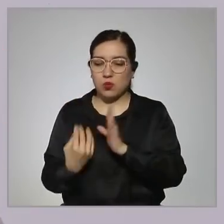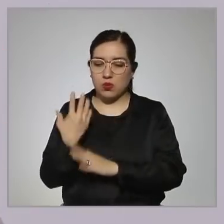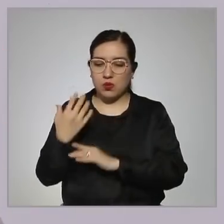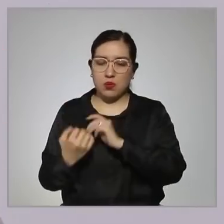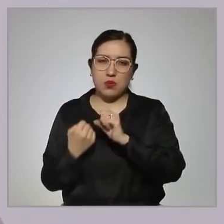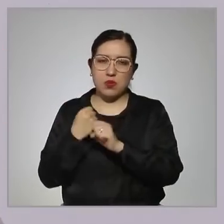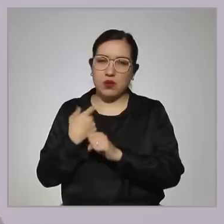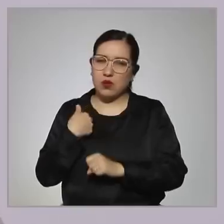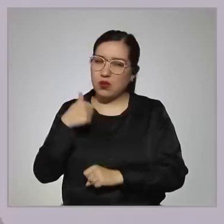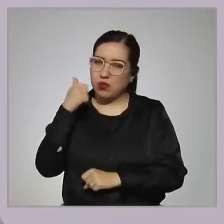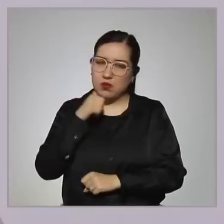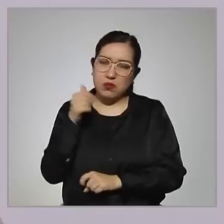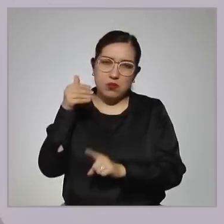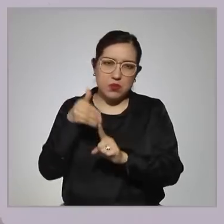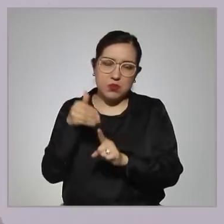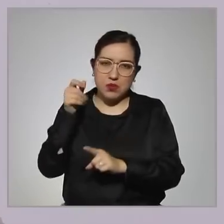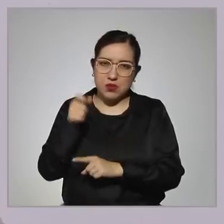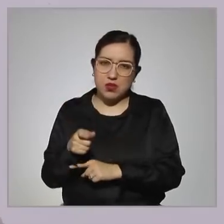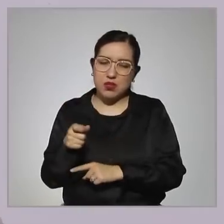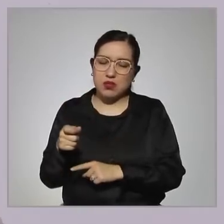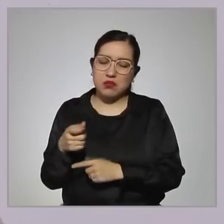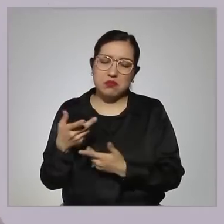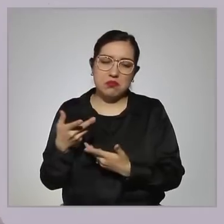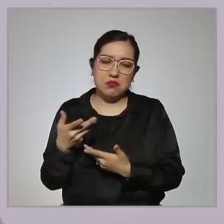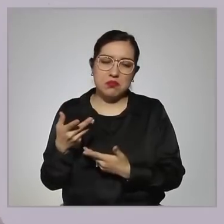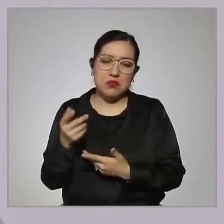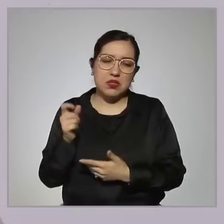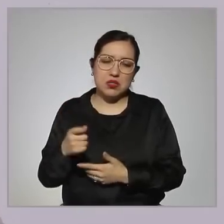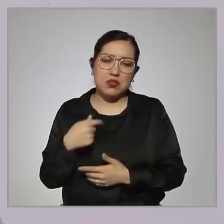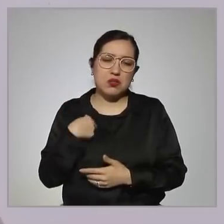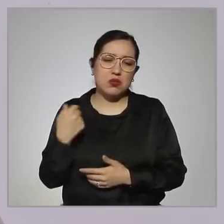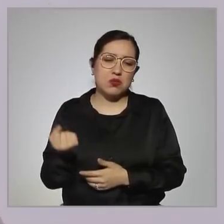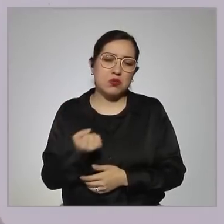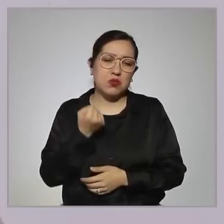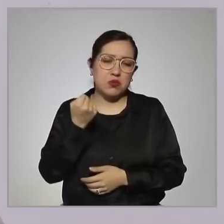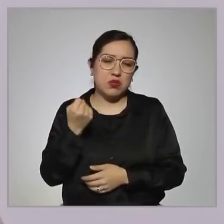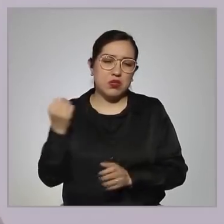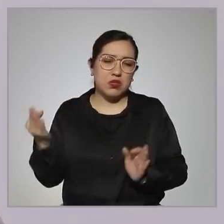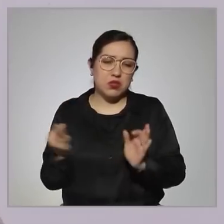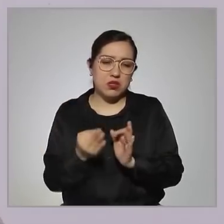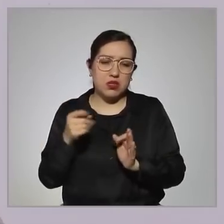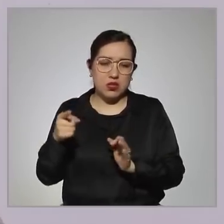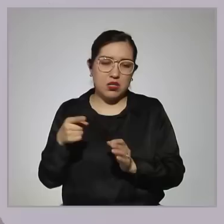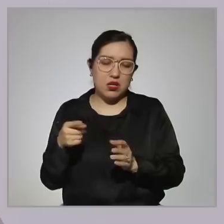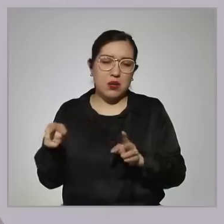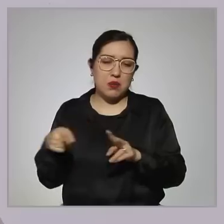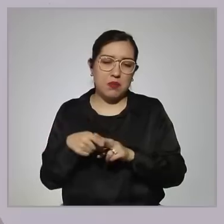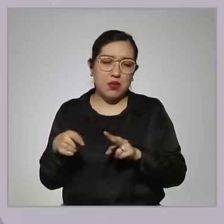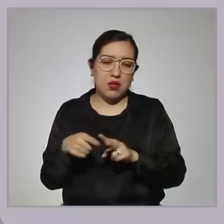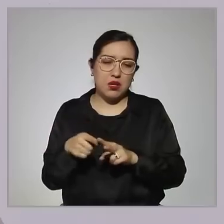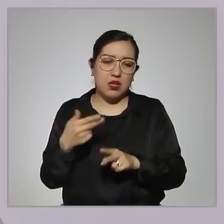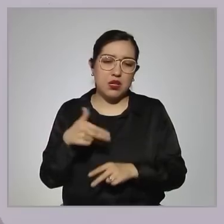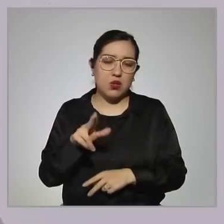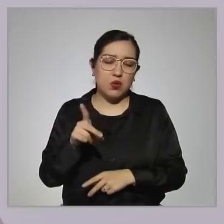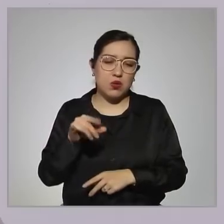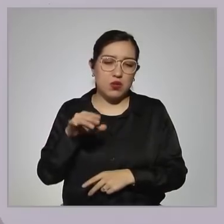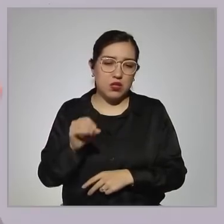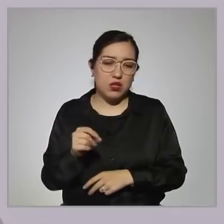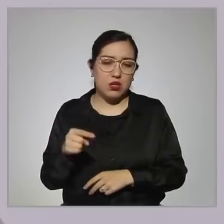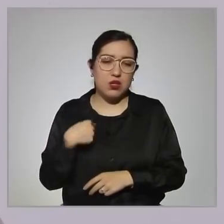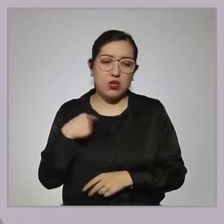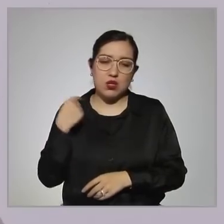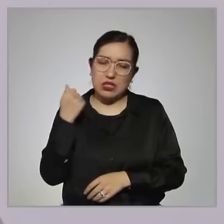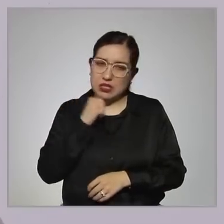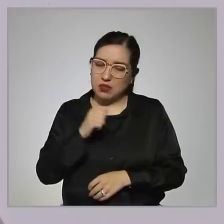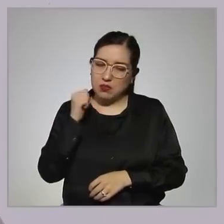un propósito que es muy simple y me cuesta trabajo cumplir. Tengo la fortuna de vivir una cuadra del Parque Hundido y digo, ahora sí, cada mañana una vuelta al parque